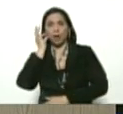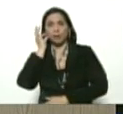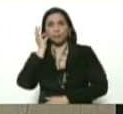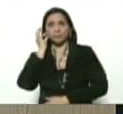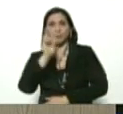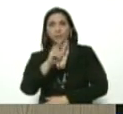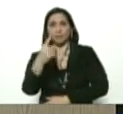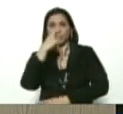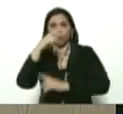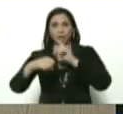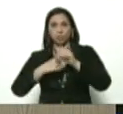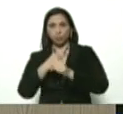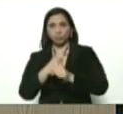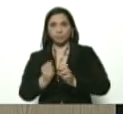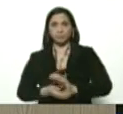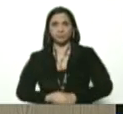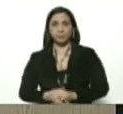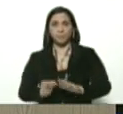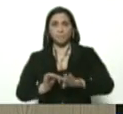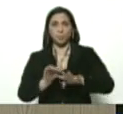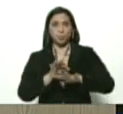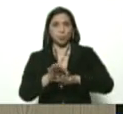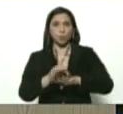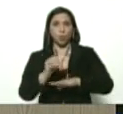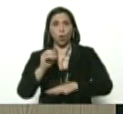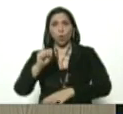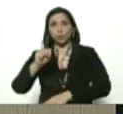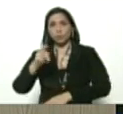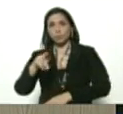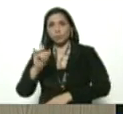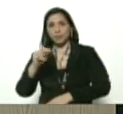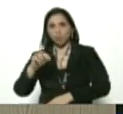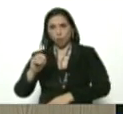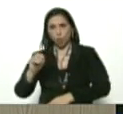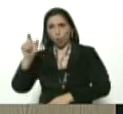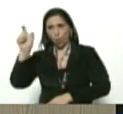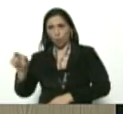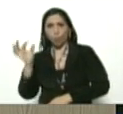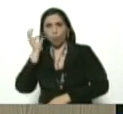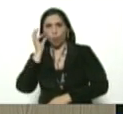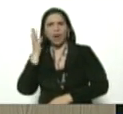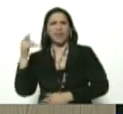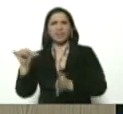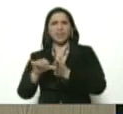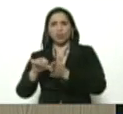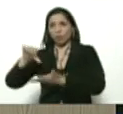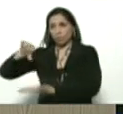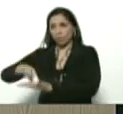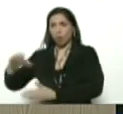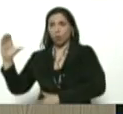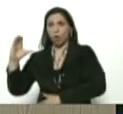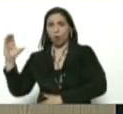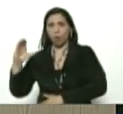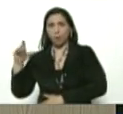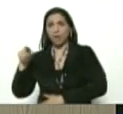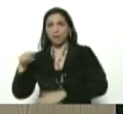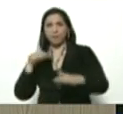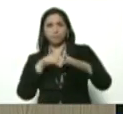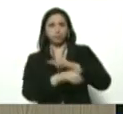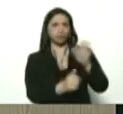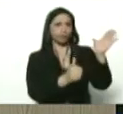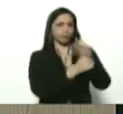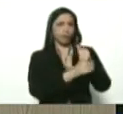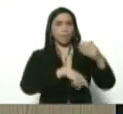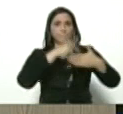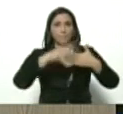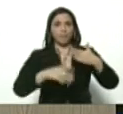de 21 años de edad del municipio ospino ella proviene de bucaramanga de colombia y fue captada en